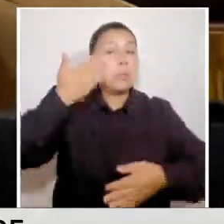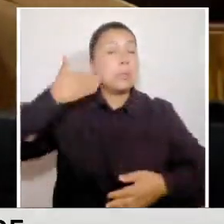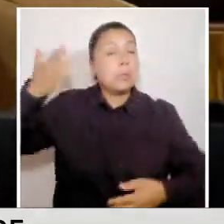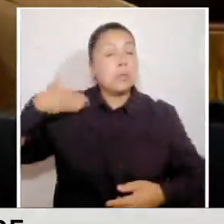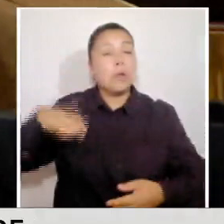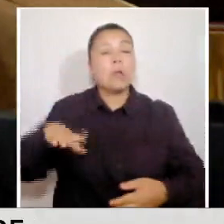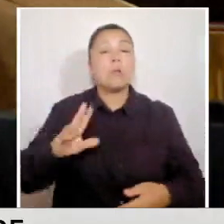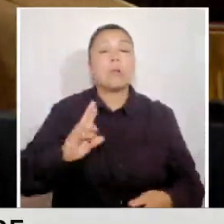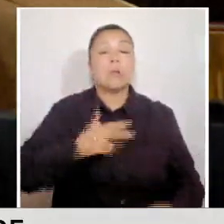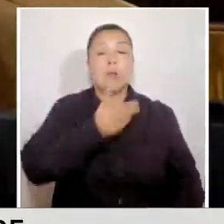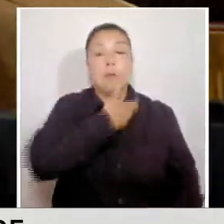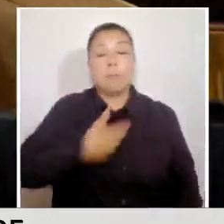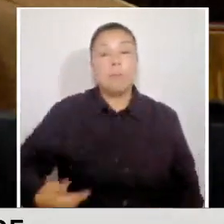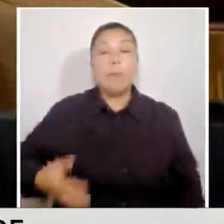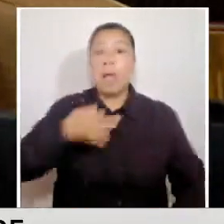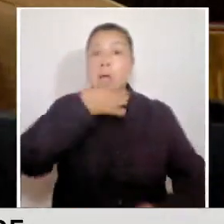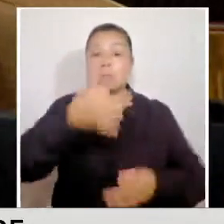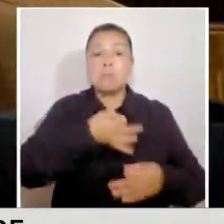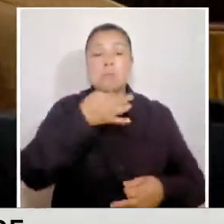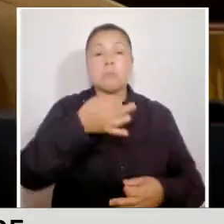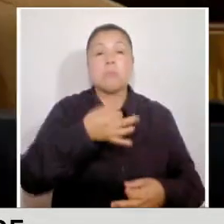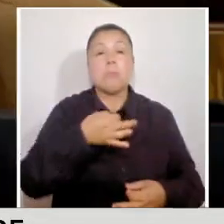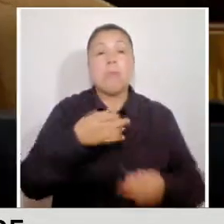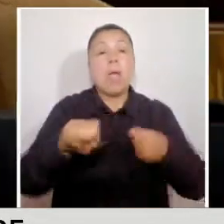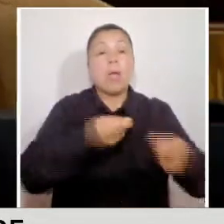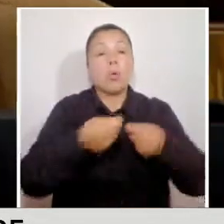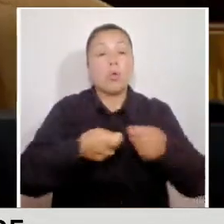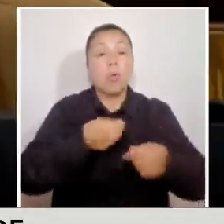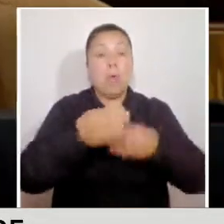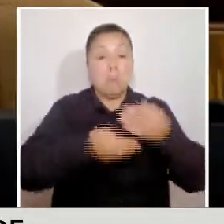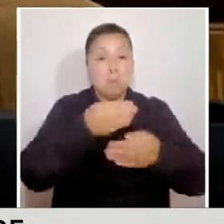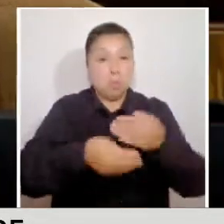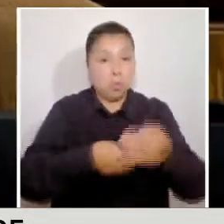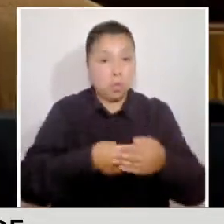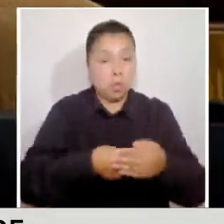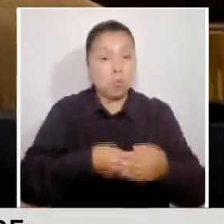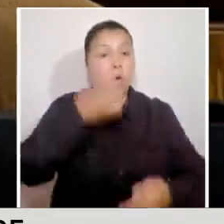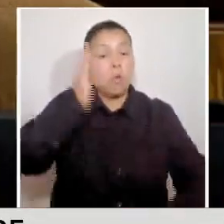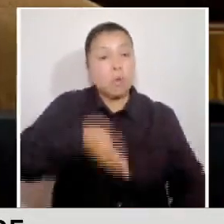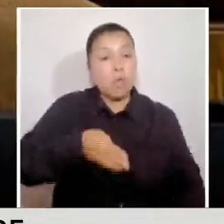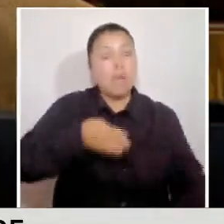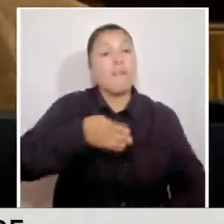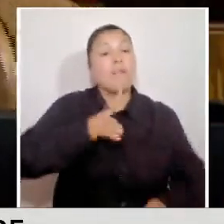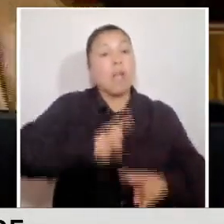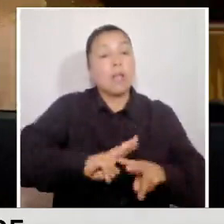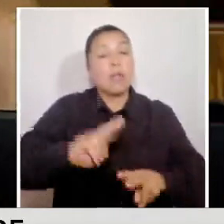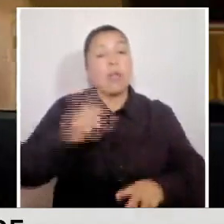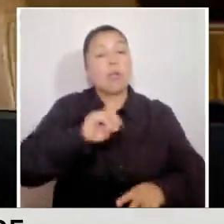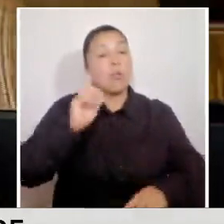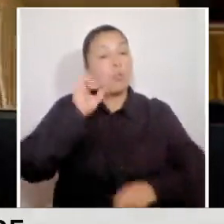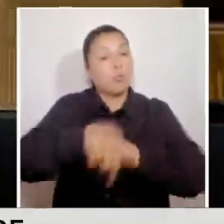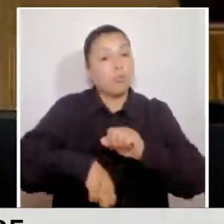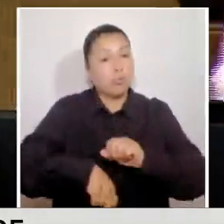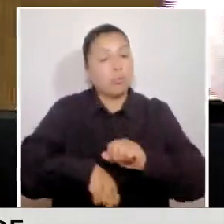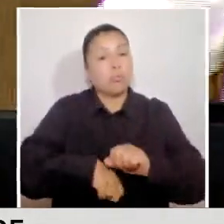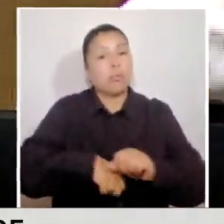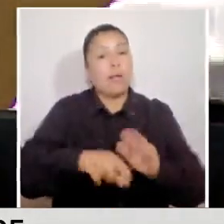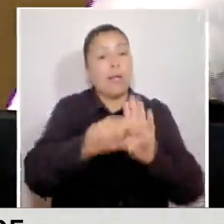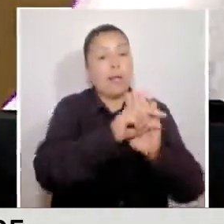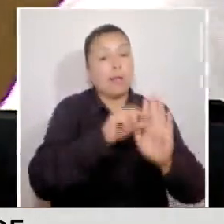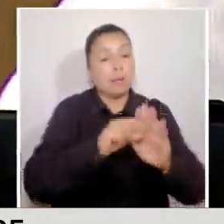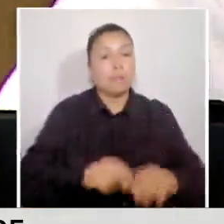doy expresamente reproducidas por economía procesal debe ser declarada inadmisible esta indicación